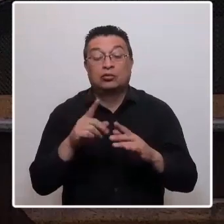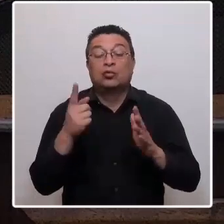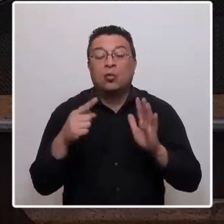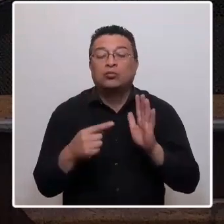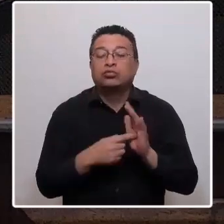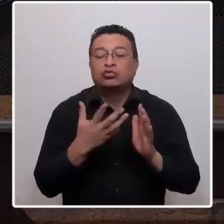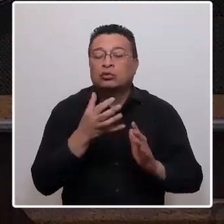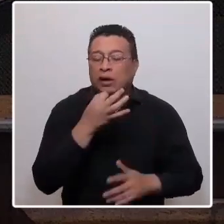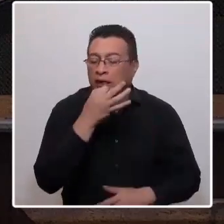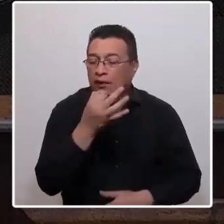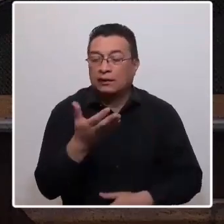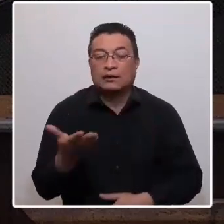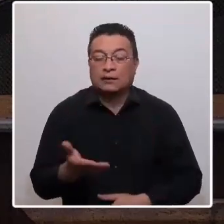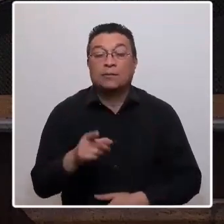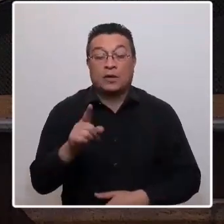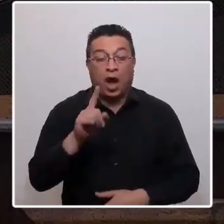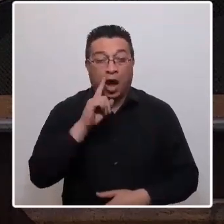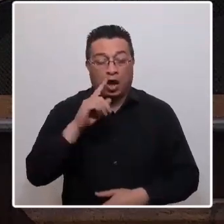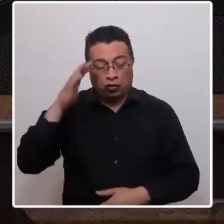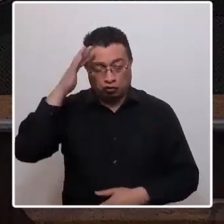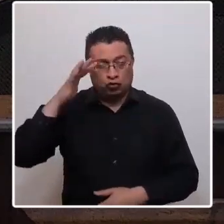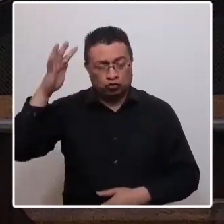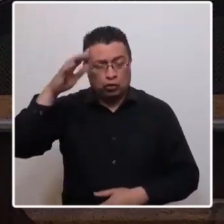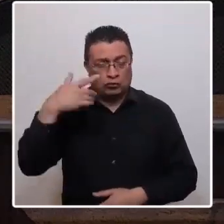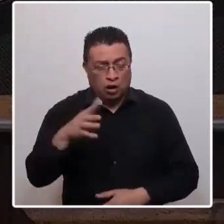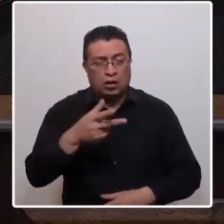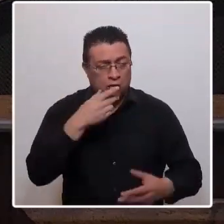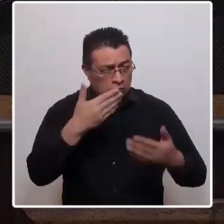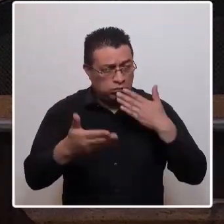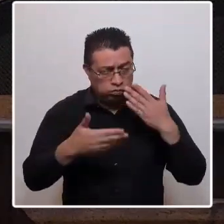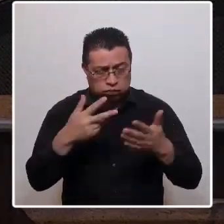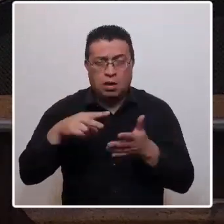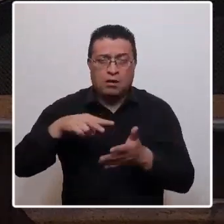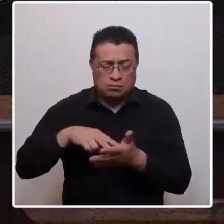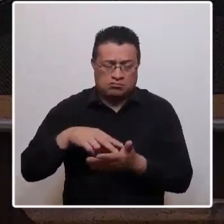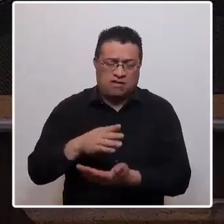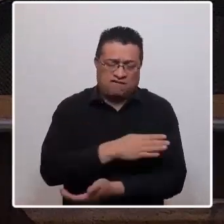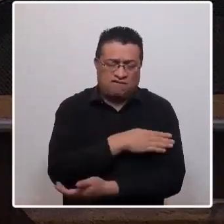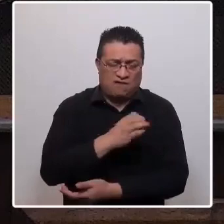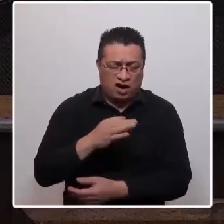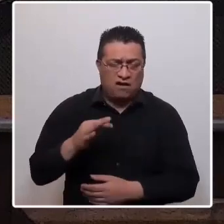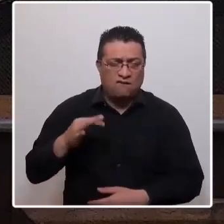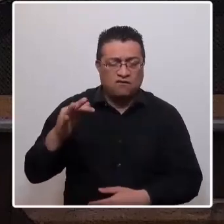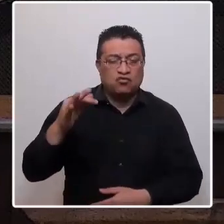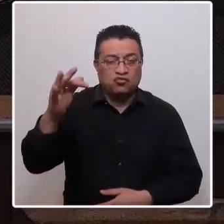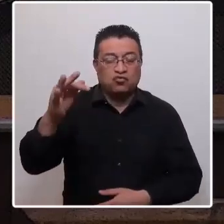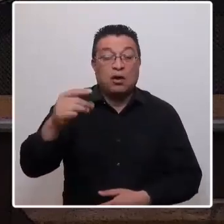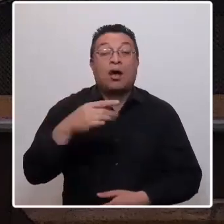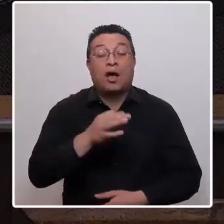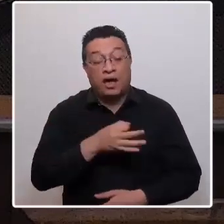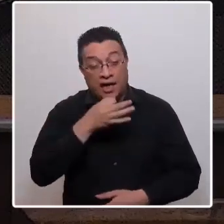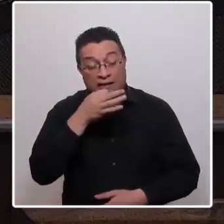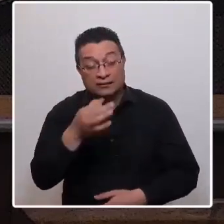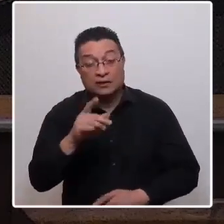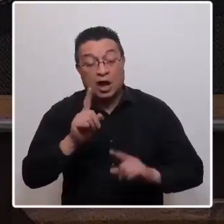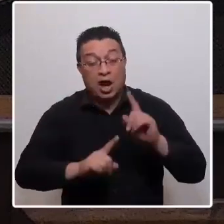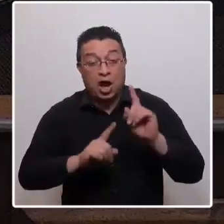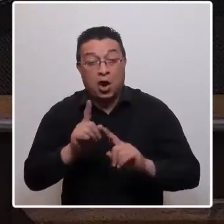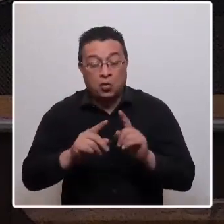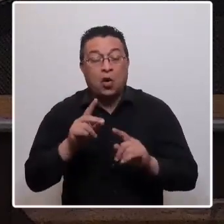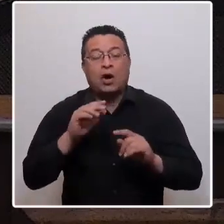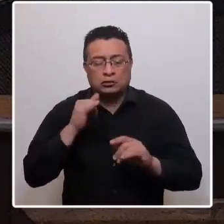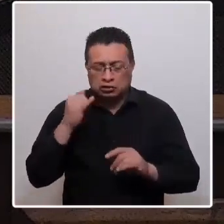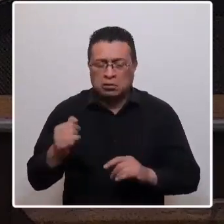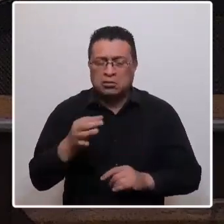siguiente. Ahí hay sueños como se escucharon en ese debate, esperanzas, como se escuchó decir a muchos